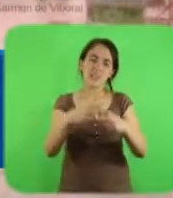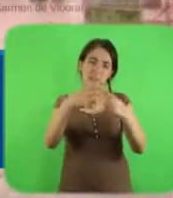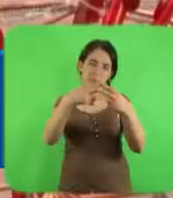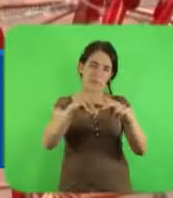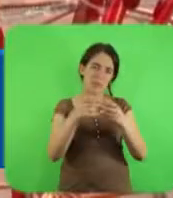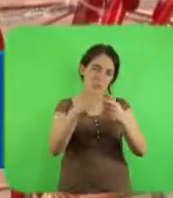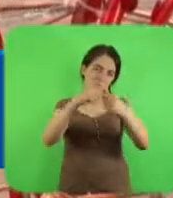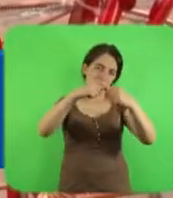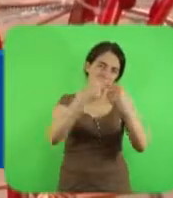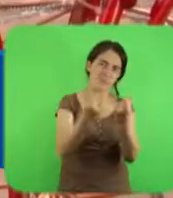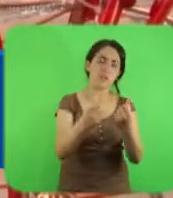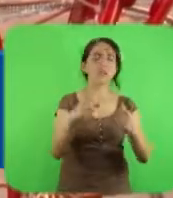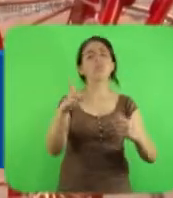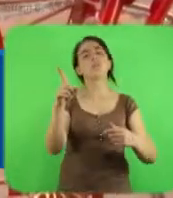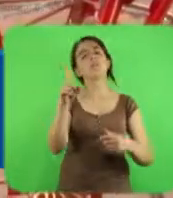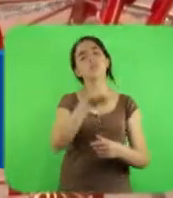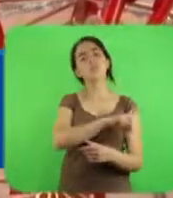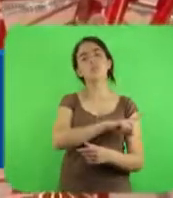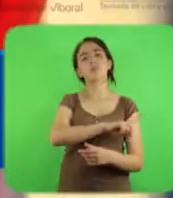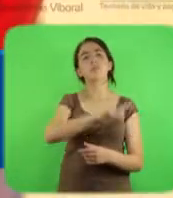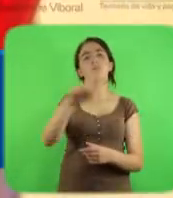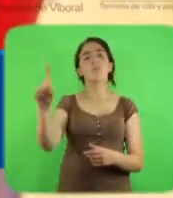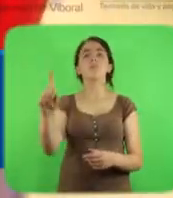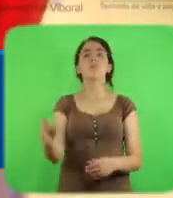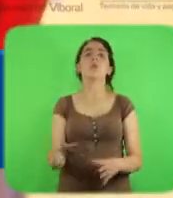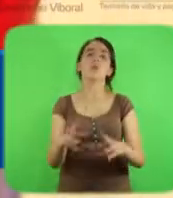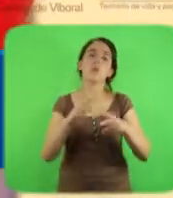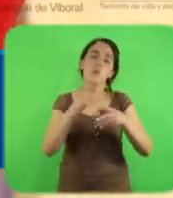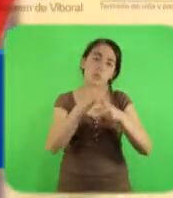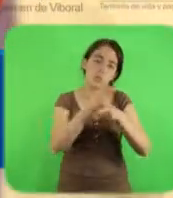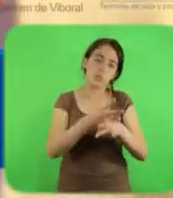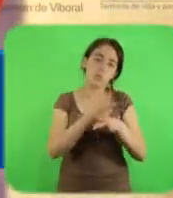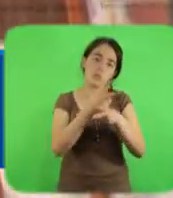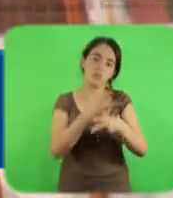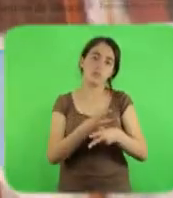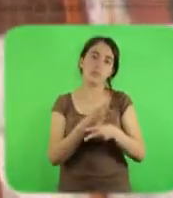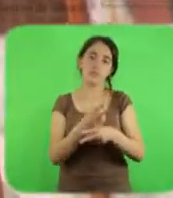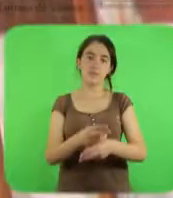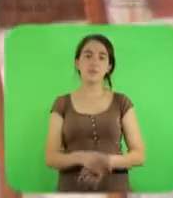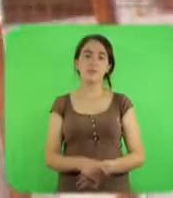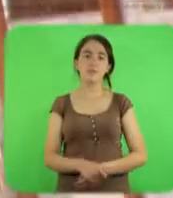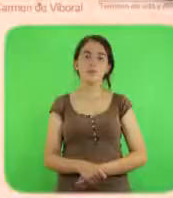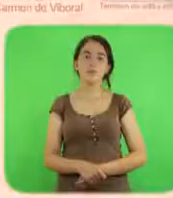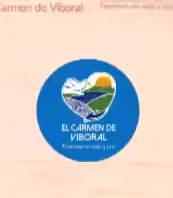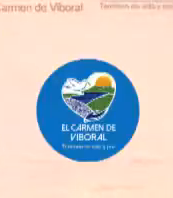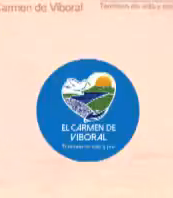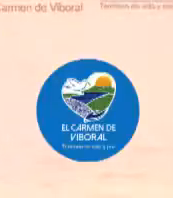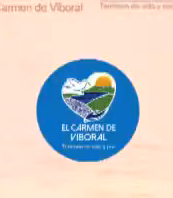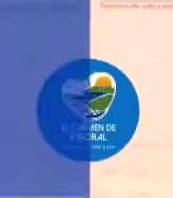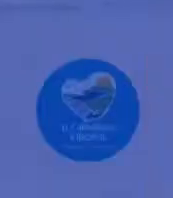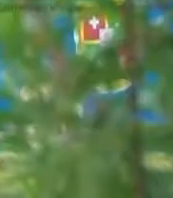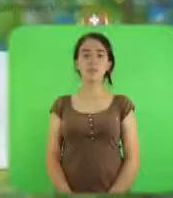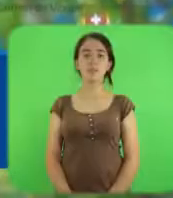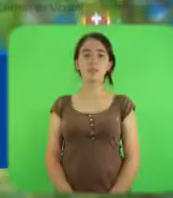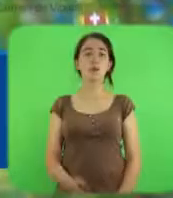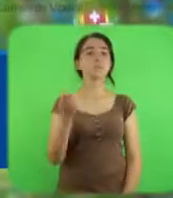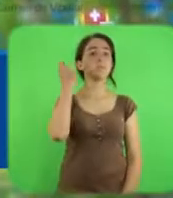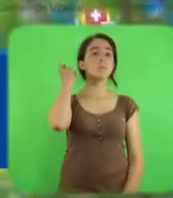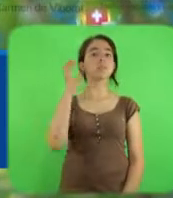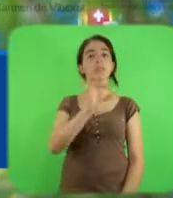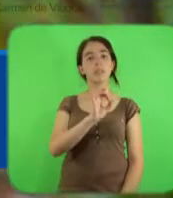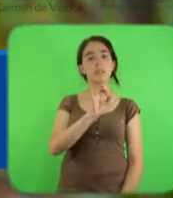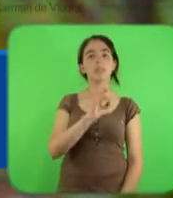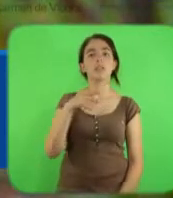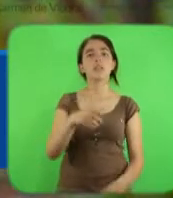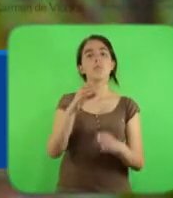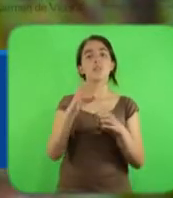visitan. Desde este gobierno queremos hacer un llamado muy especial a valorar y cuidar estos alumbrados públicos. El